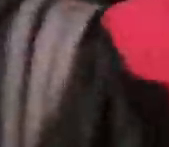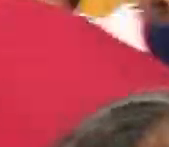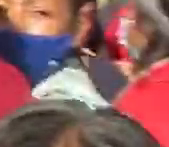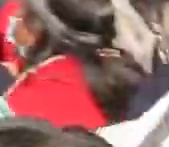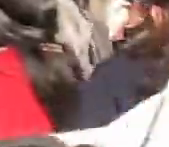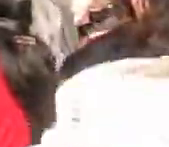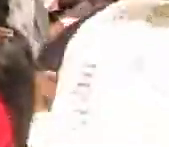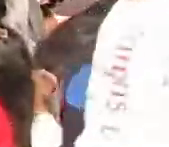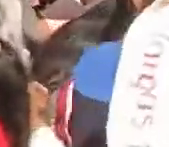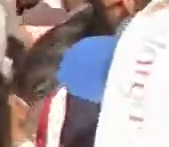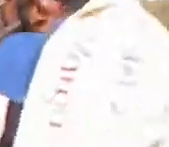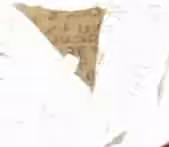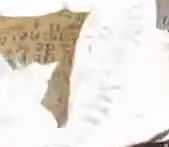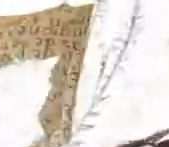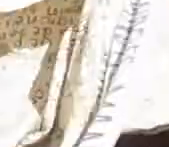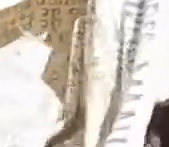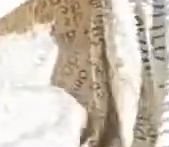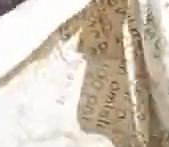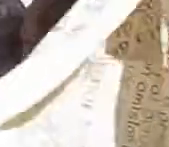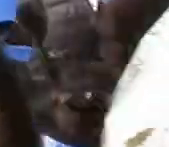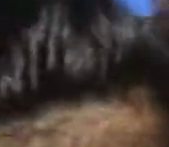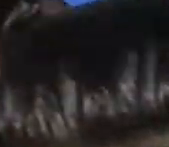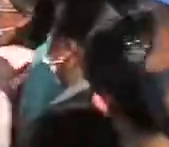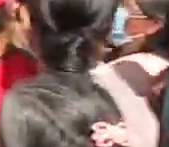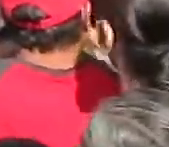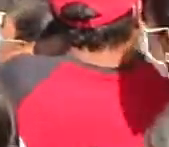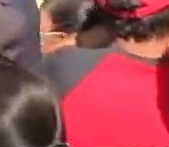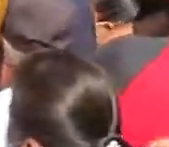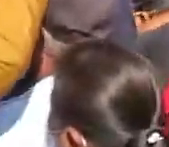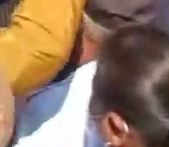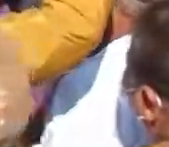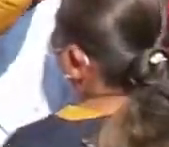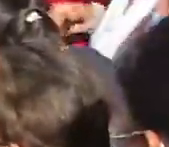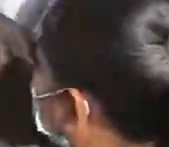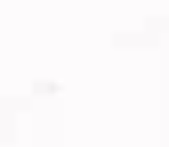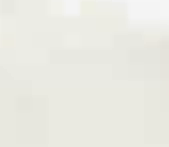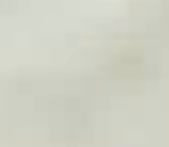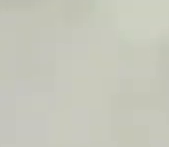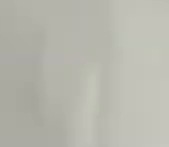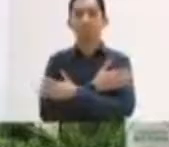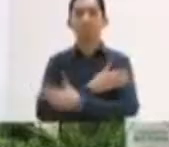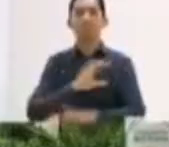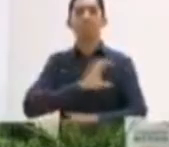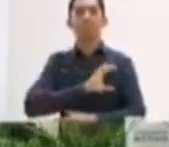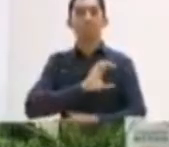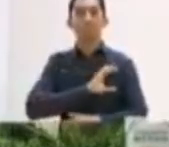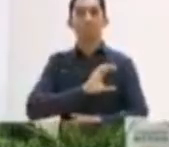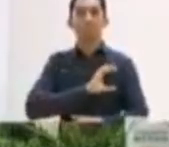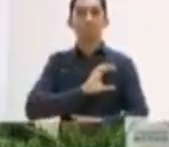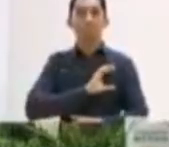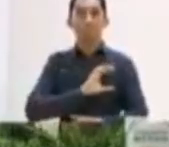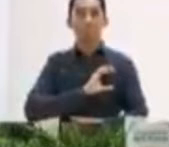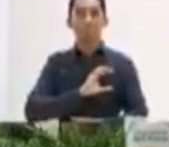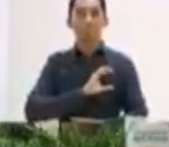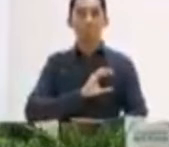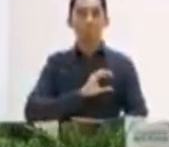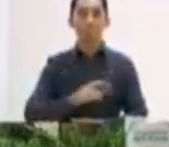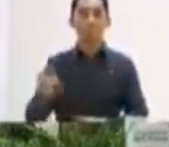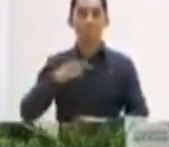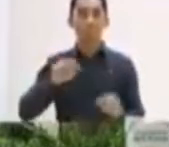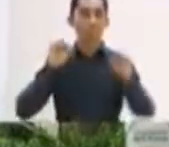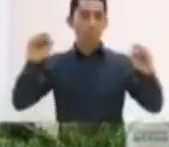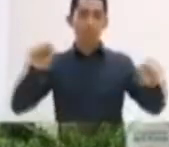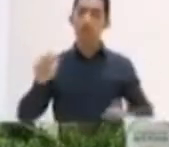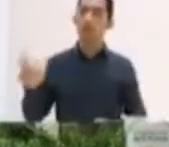el ingreso con éxito hasta llegar cara a cara con el presidente Andrés Manuel López Obrador. ¡Que viva Huauchinango!